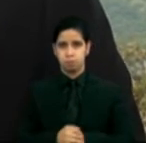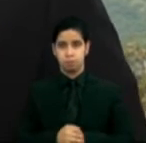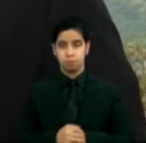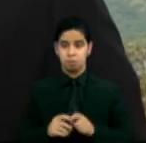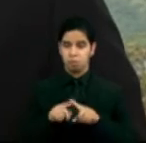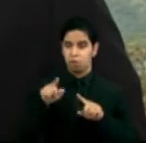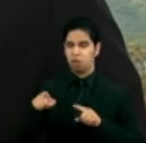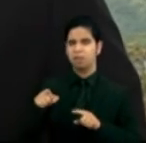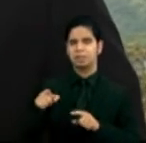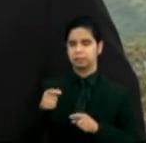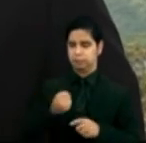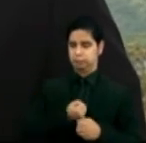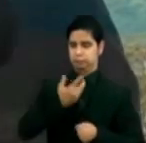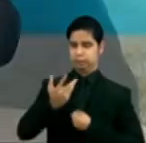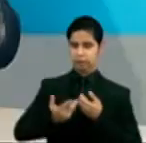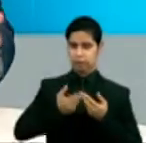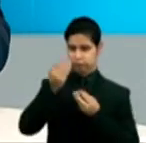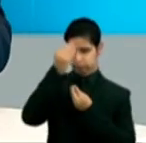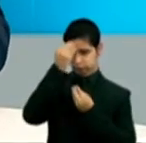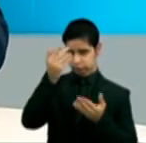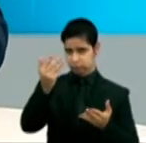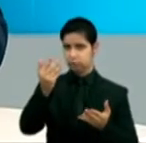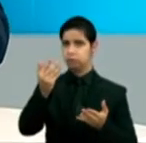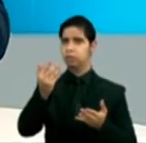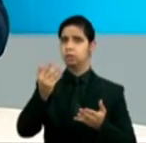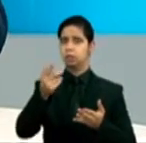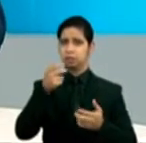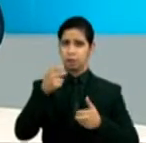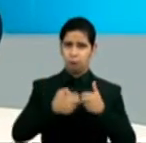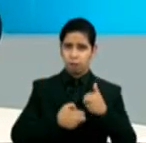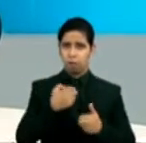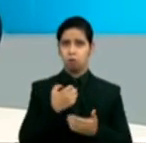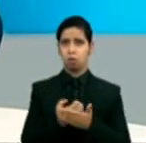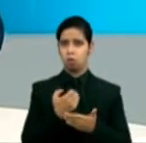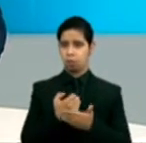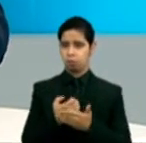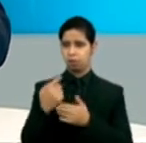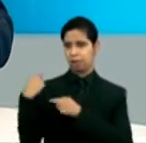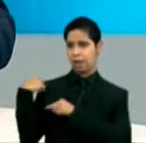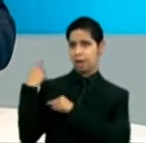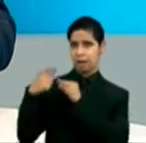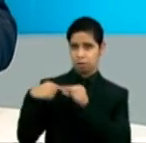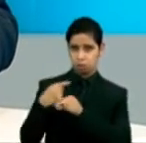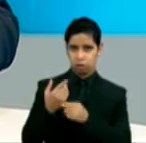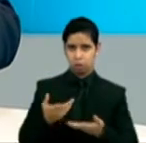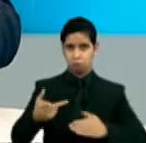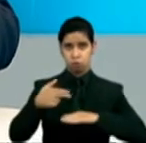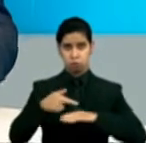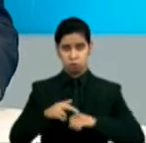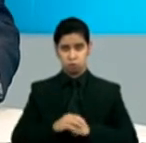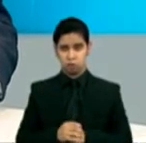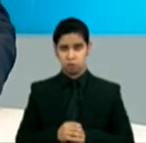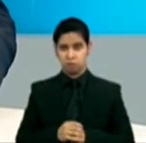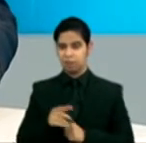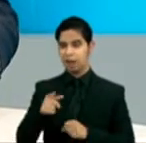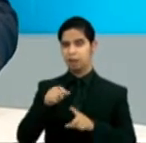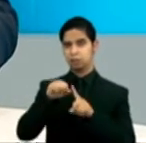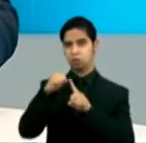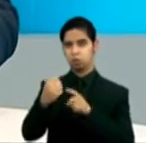llegó, ese conflicto económico que se heredó en el país, la situación